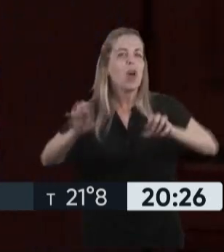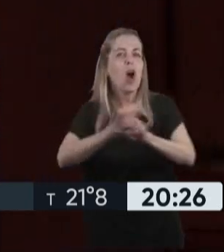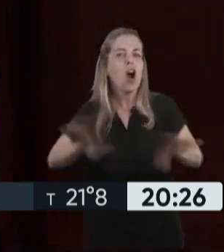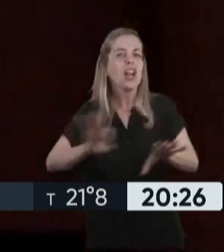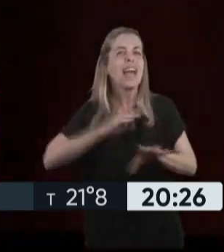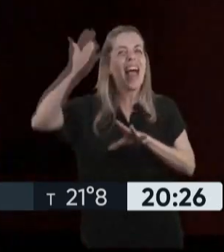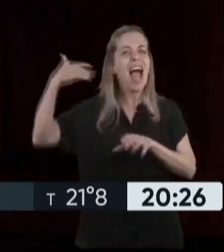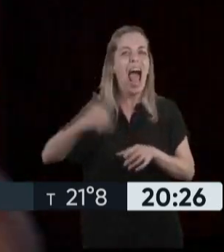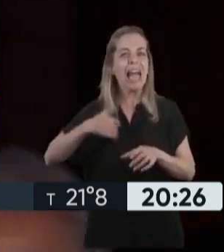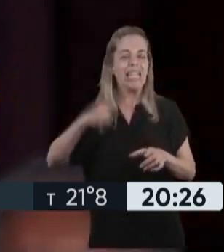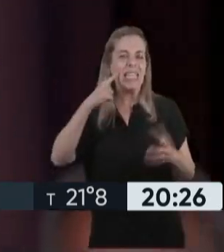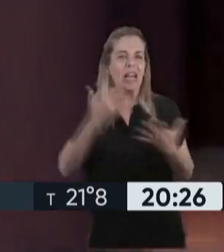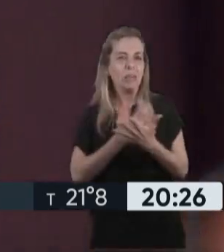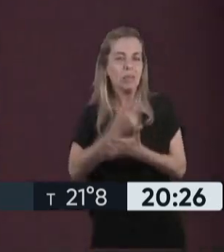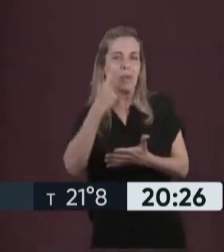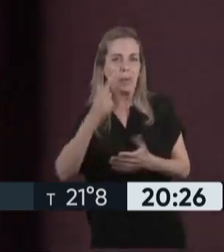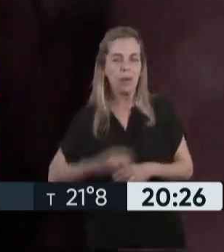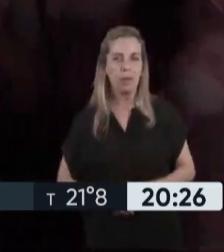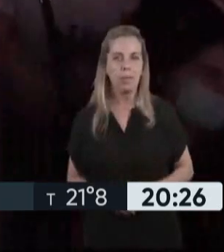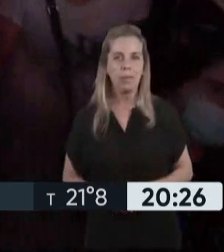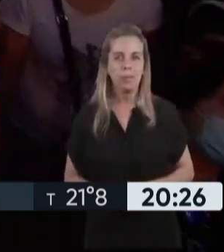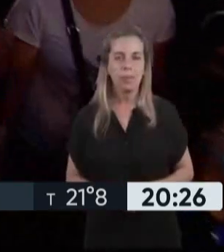que la Argentina vivió.